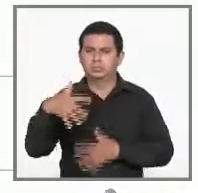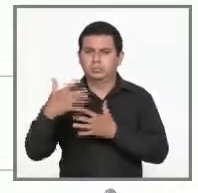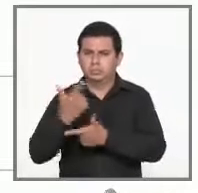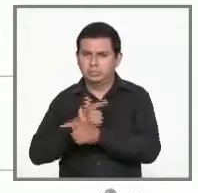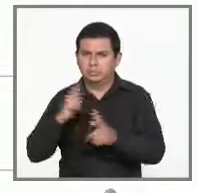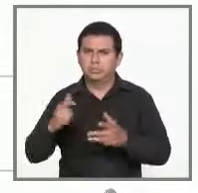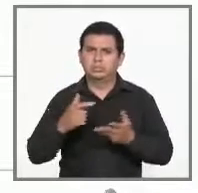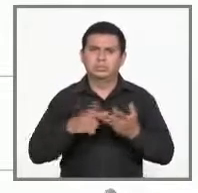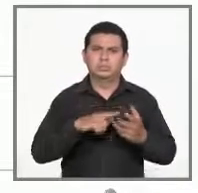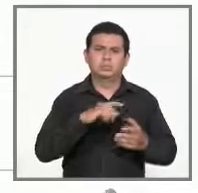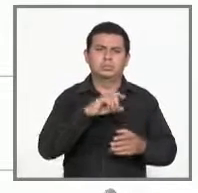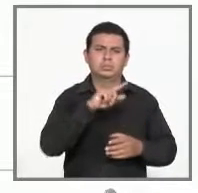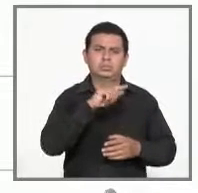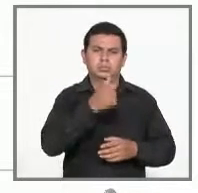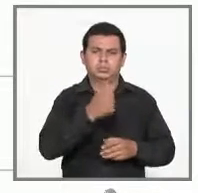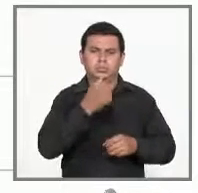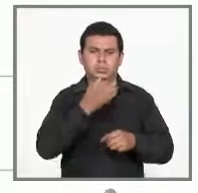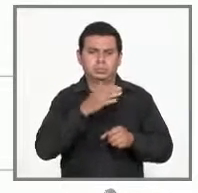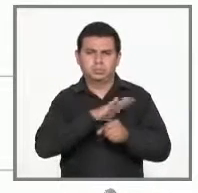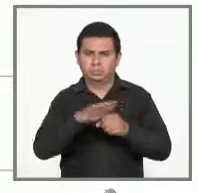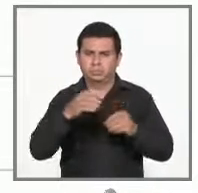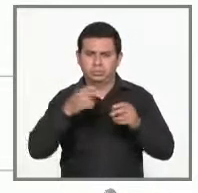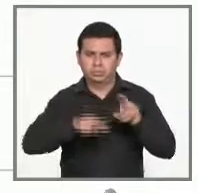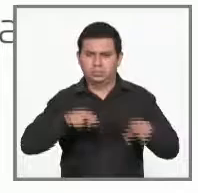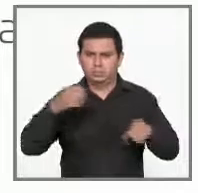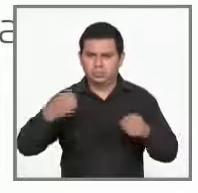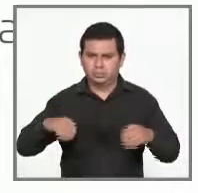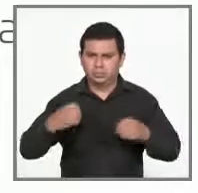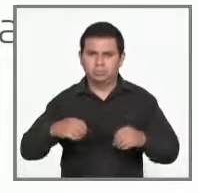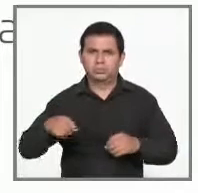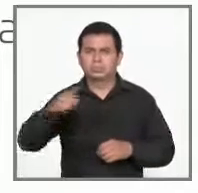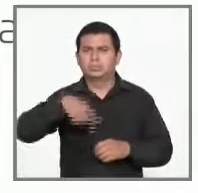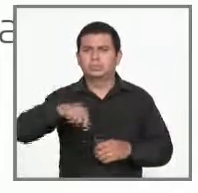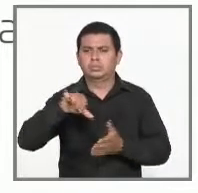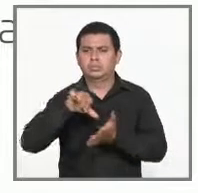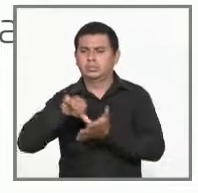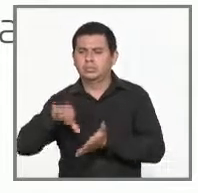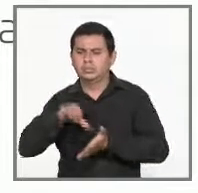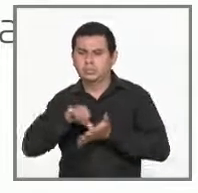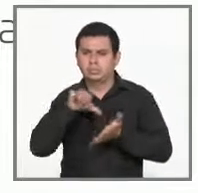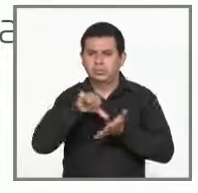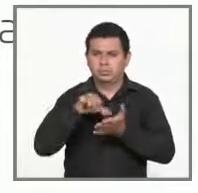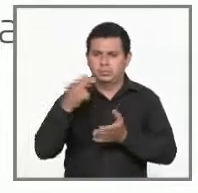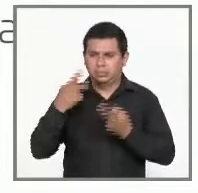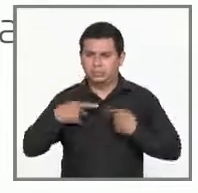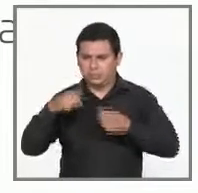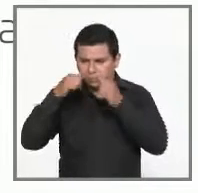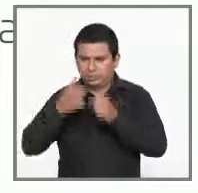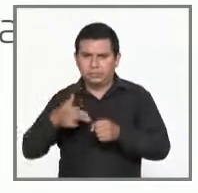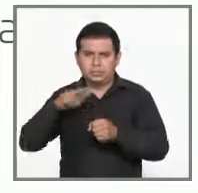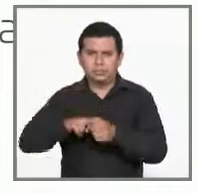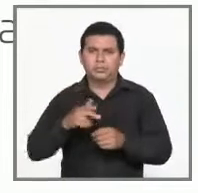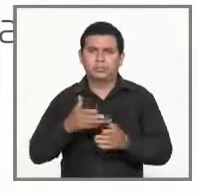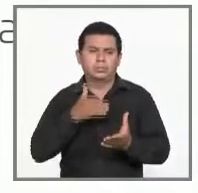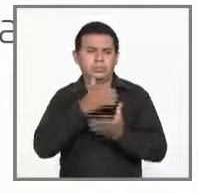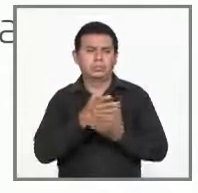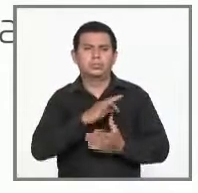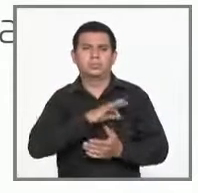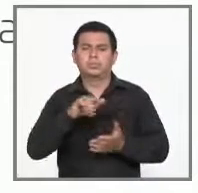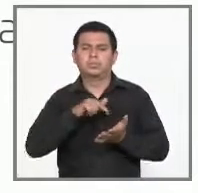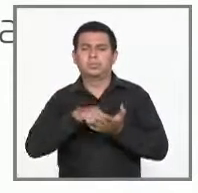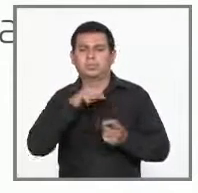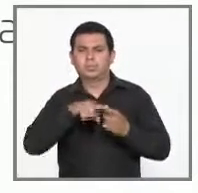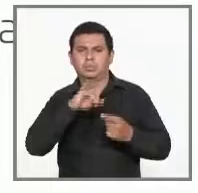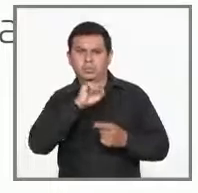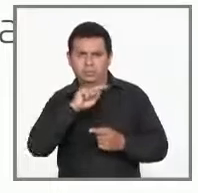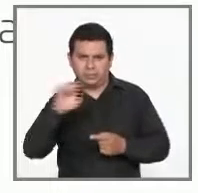ocupadas 76 al momento siguen siendo los centros de valoración del primer contacto para la zona conurbada el hospital general son james